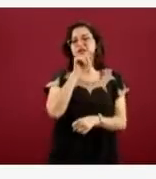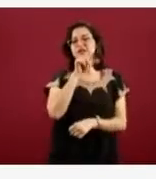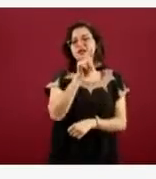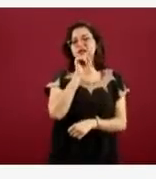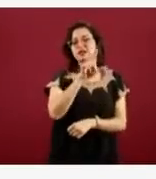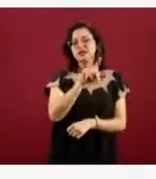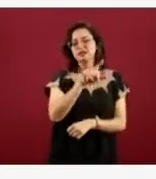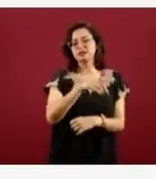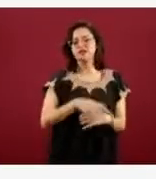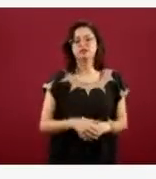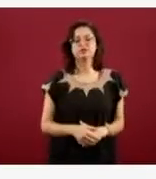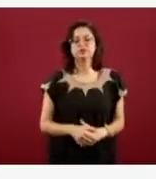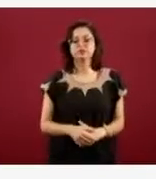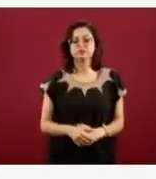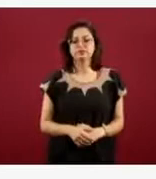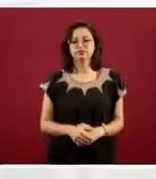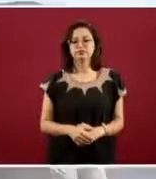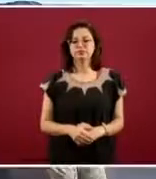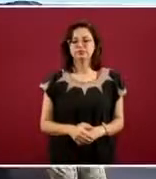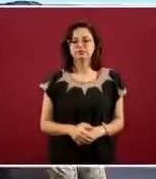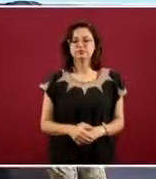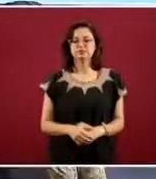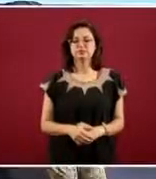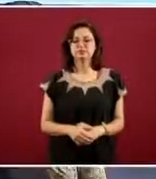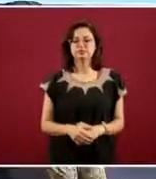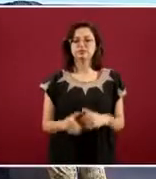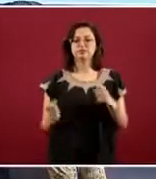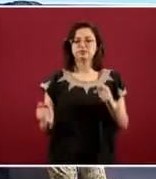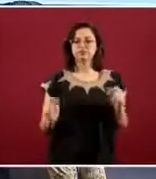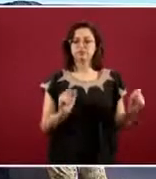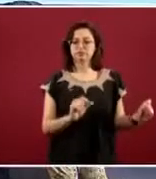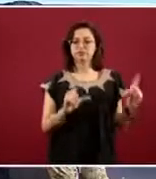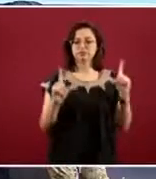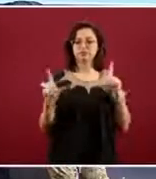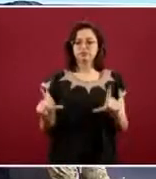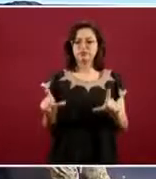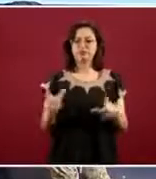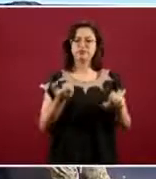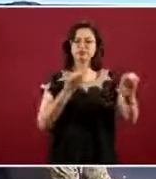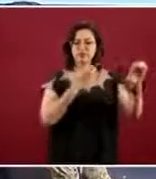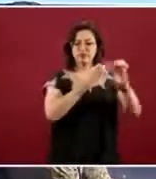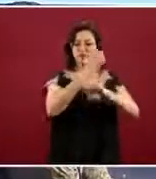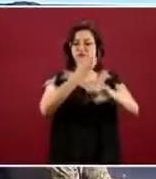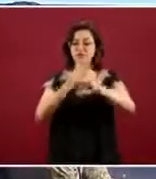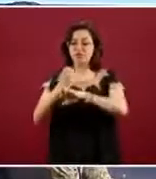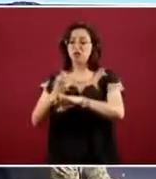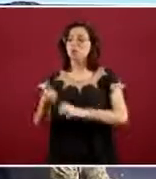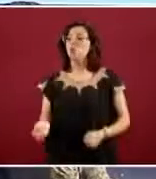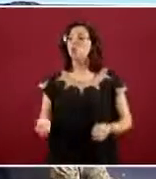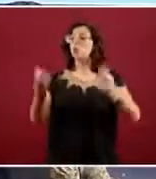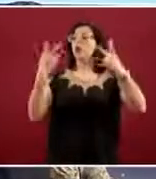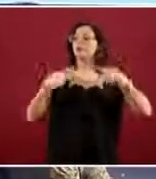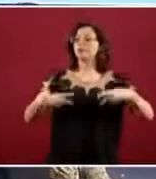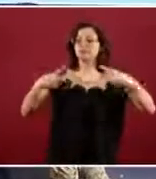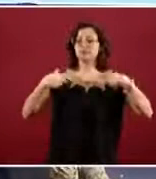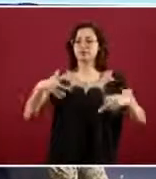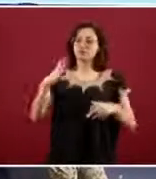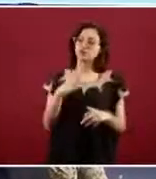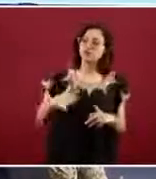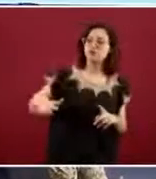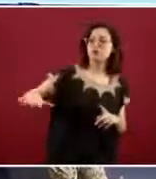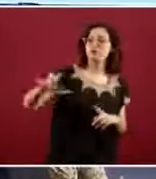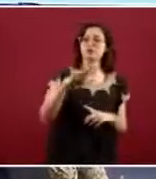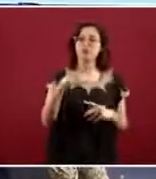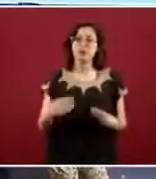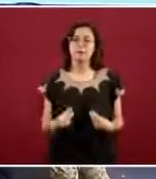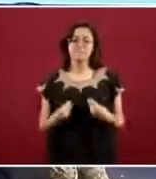de Jalisco. En la siguiente vamos a ver la distribución por estado, pero ahora por carga de enfermedad acumulada,